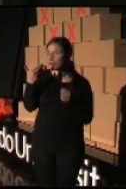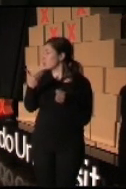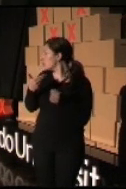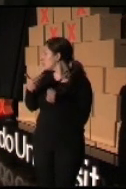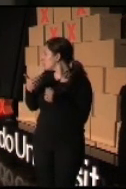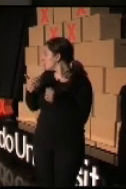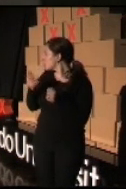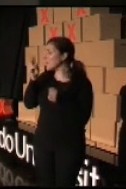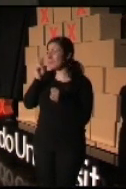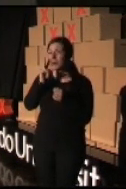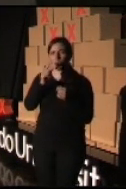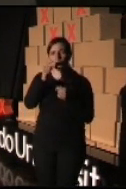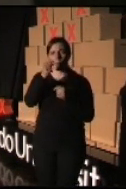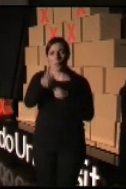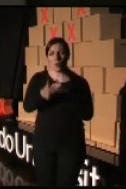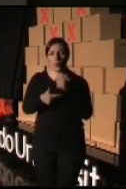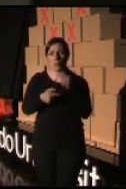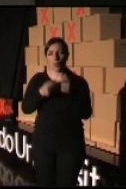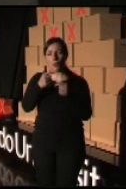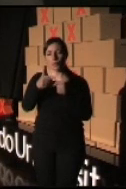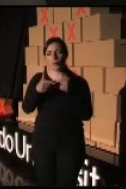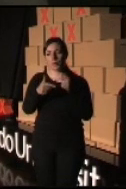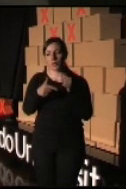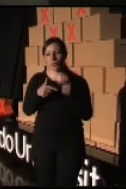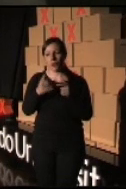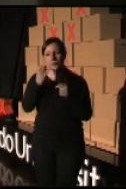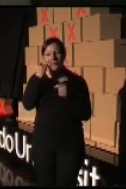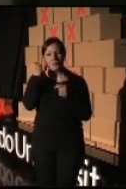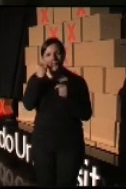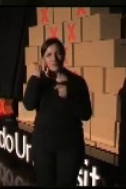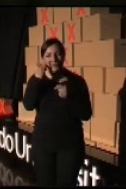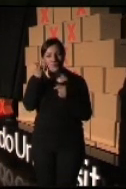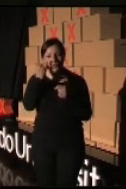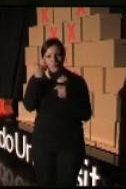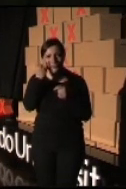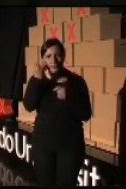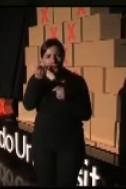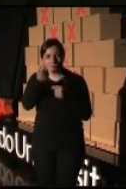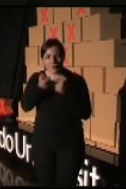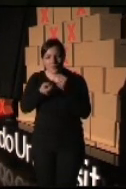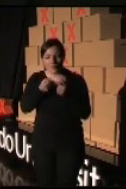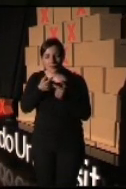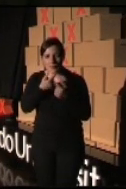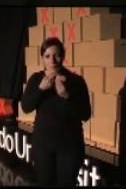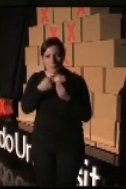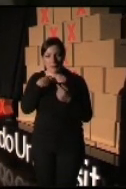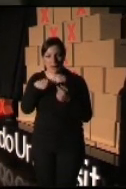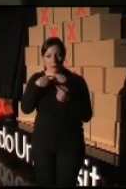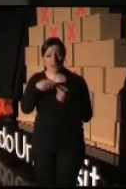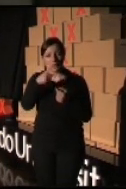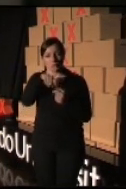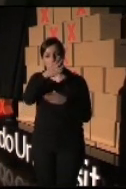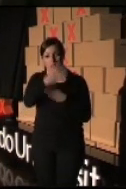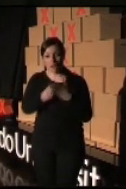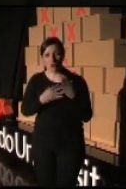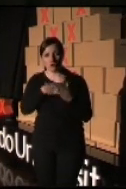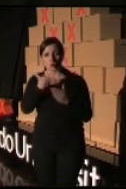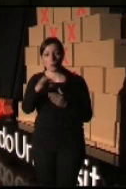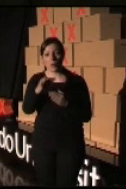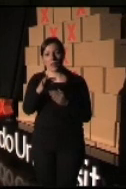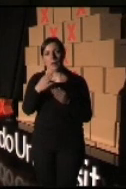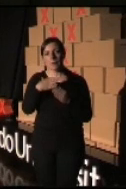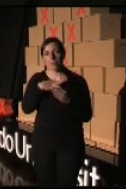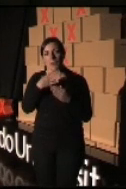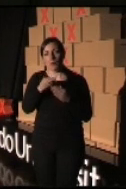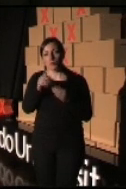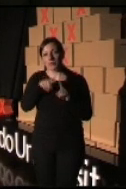que poco a poco se va perdiendo, cada vez va siendo menos reconocible, y es factible que metamos errores y que se puedan acumular